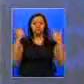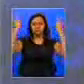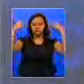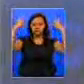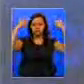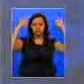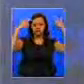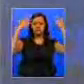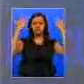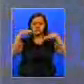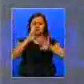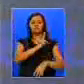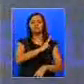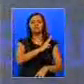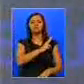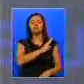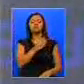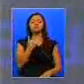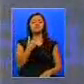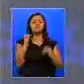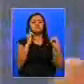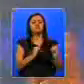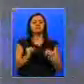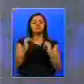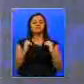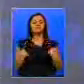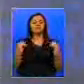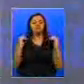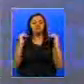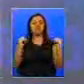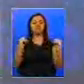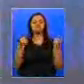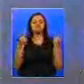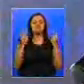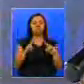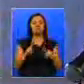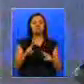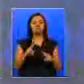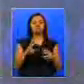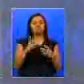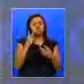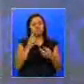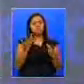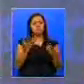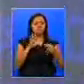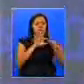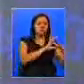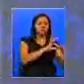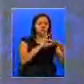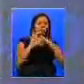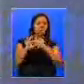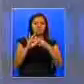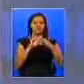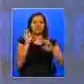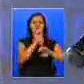esta universidad que tiene un gran prestigio. Y ahí vimos también algunos ejes de cooperación, el sistema de evaluación de